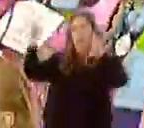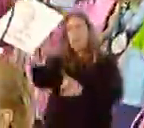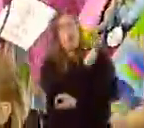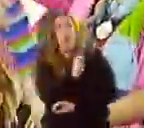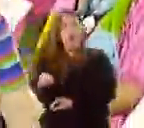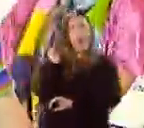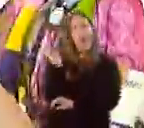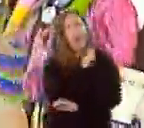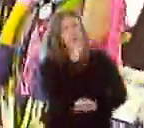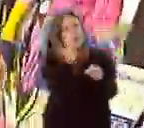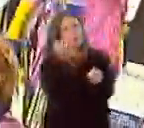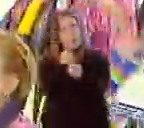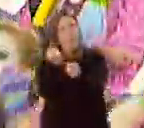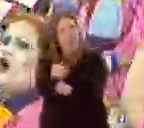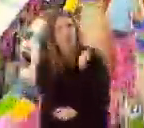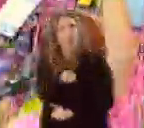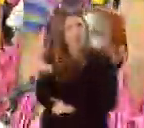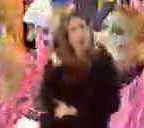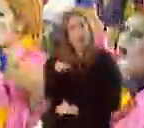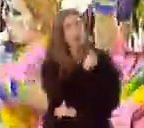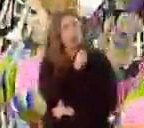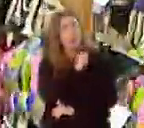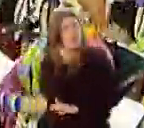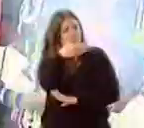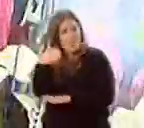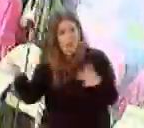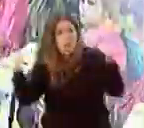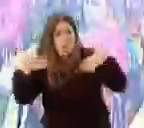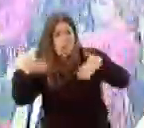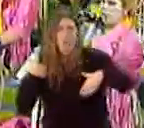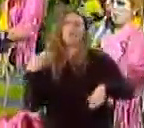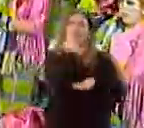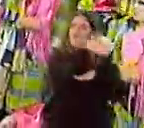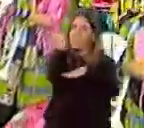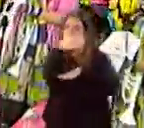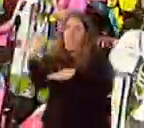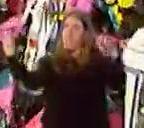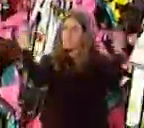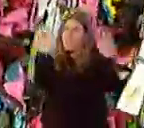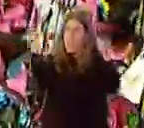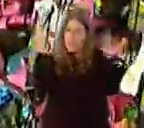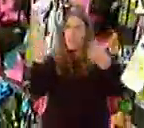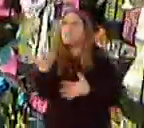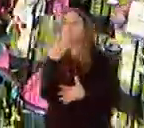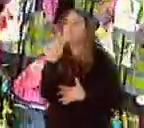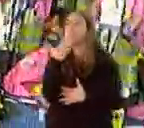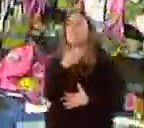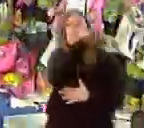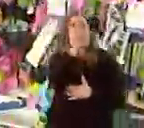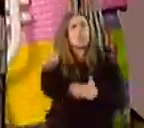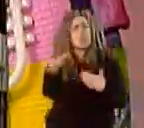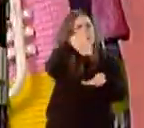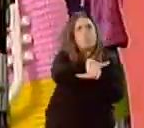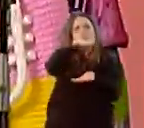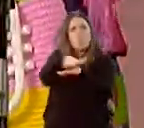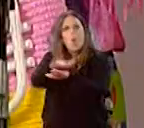notado ah mi manera cuando no era nada